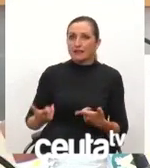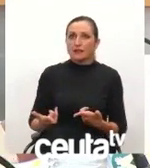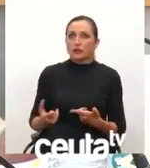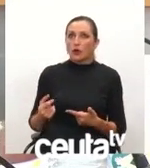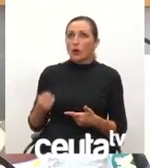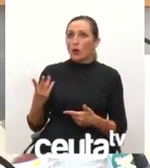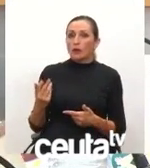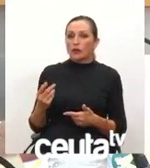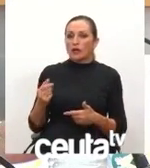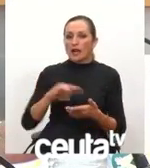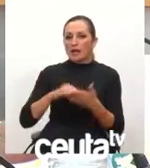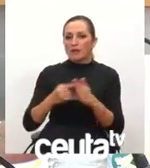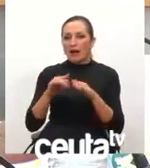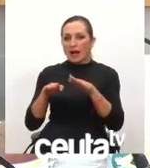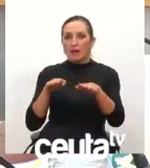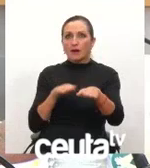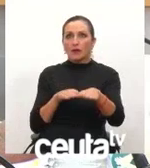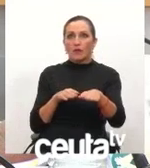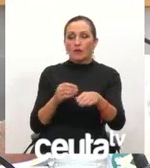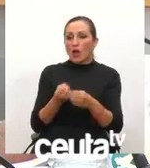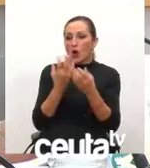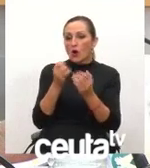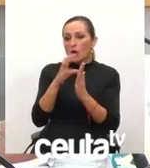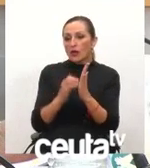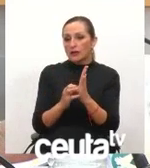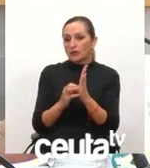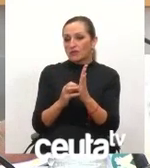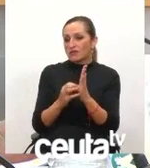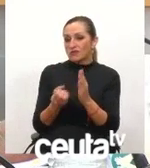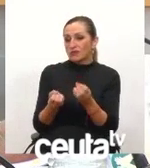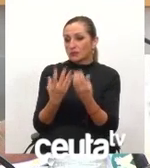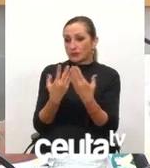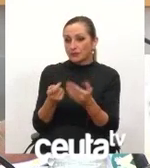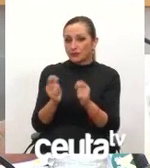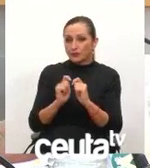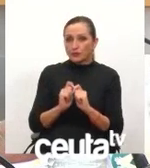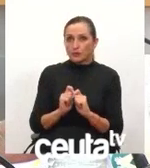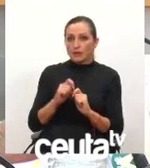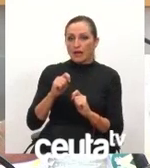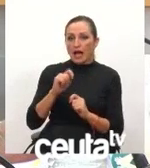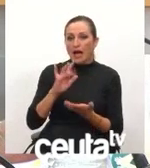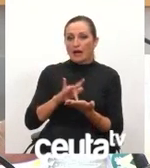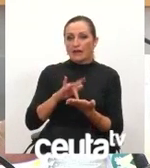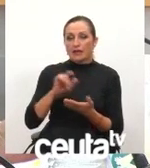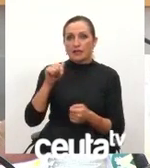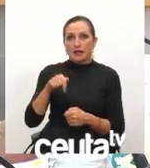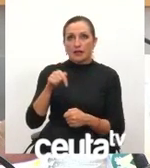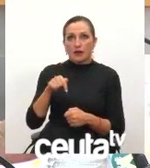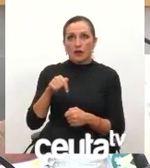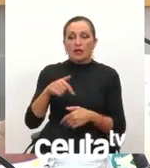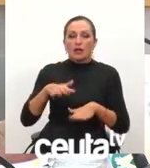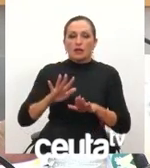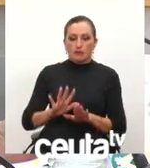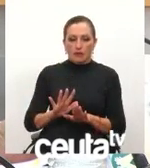en el plan Aparca, no me han dado el dato a fecha de hoy, pero nos emplazamos a facilitárselo